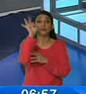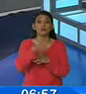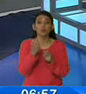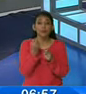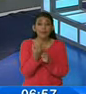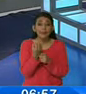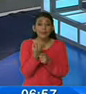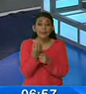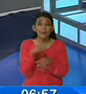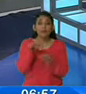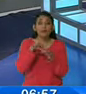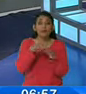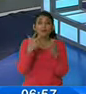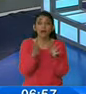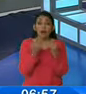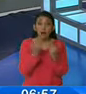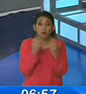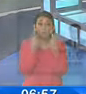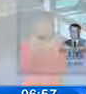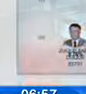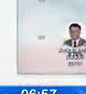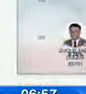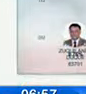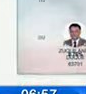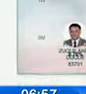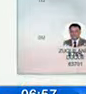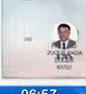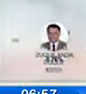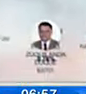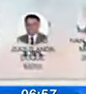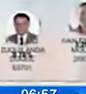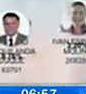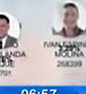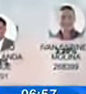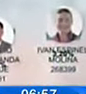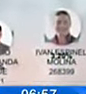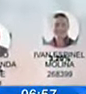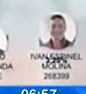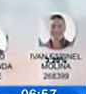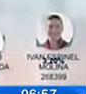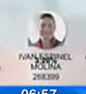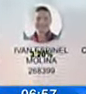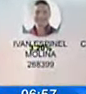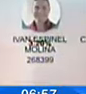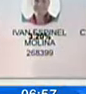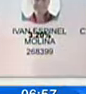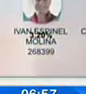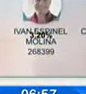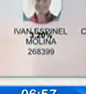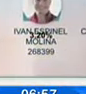de los votos, y eso precisamente vamos a ver. En pantalla estamos viendo los últimos datos,